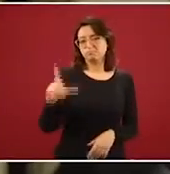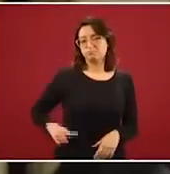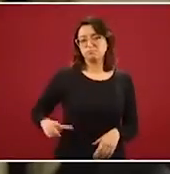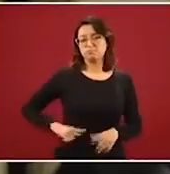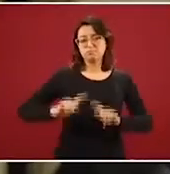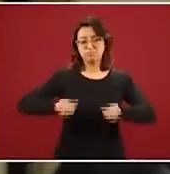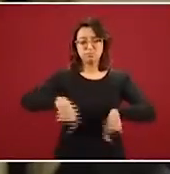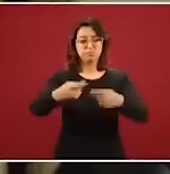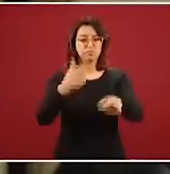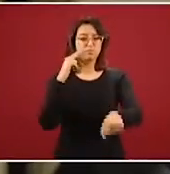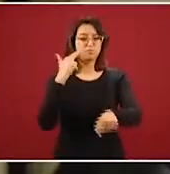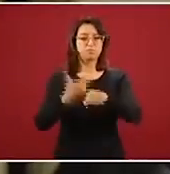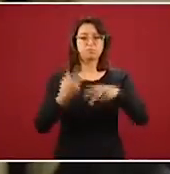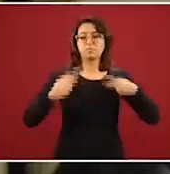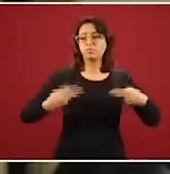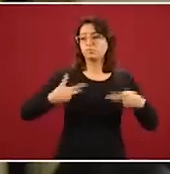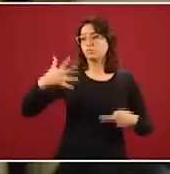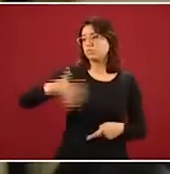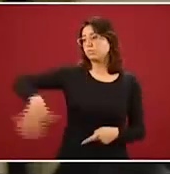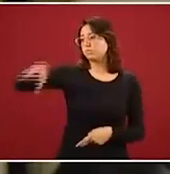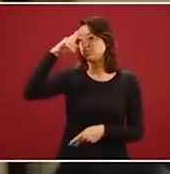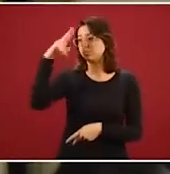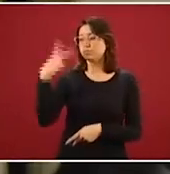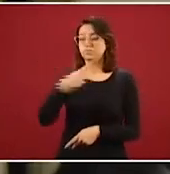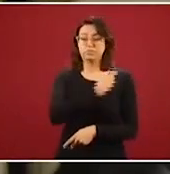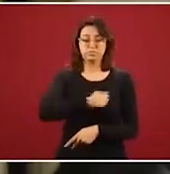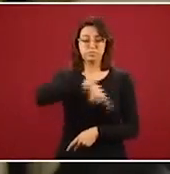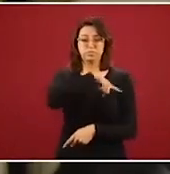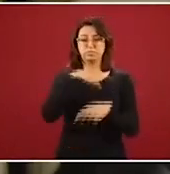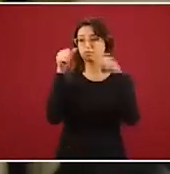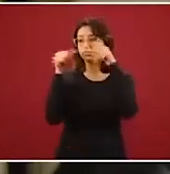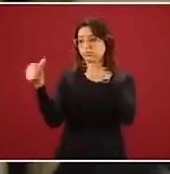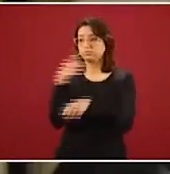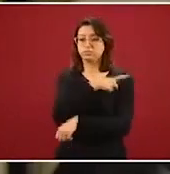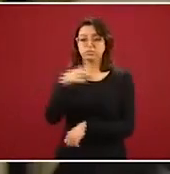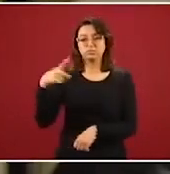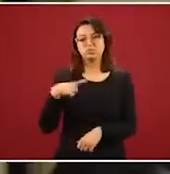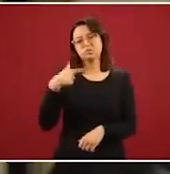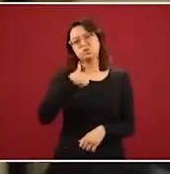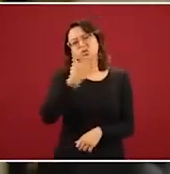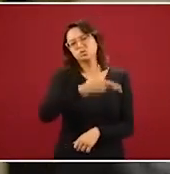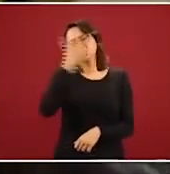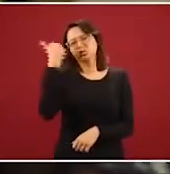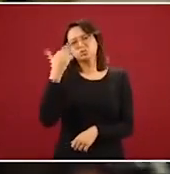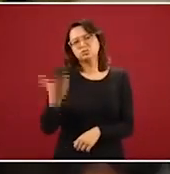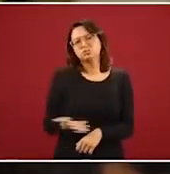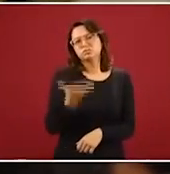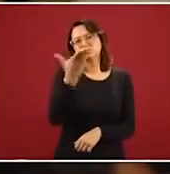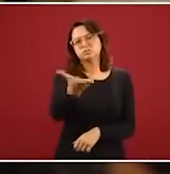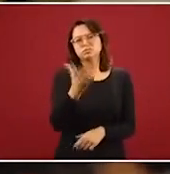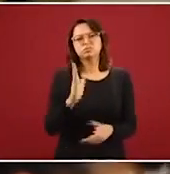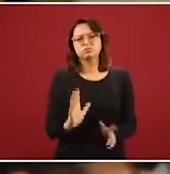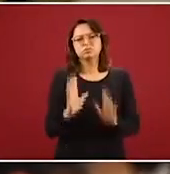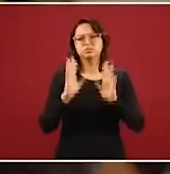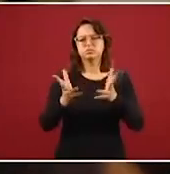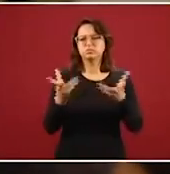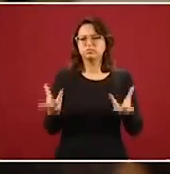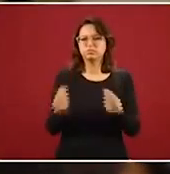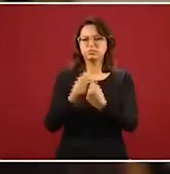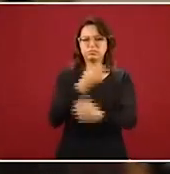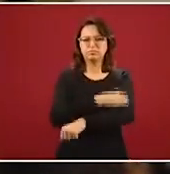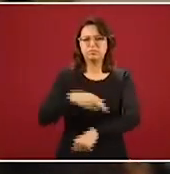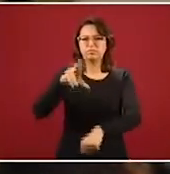este respecto, no sé si su gobierno ha analizado coordinarse con las diferentes industrias farmacéuticas